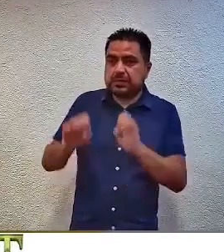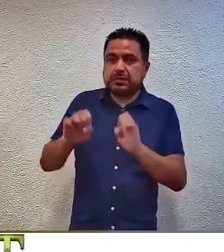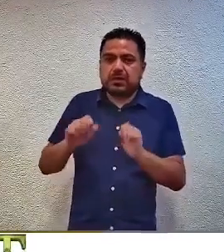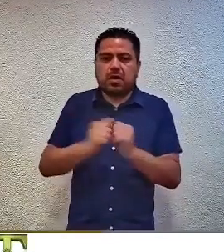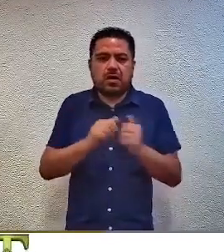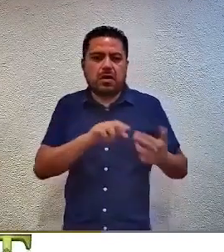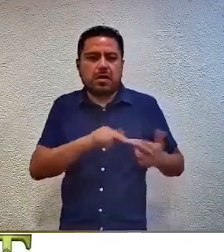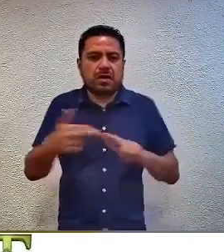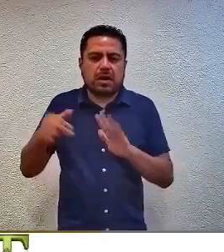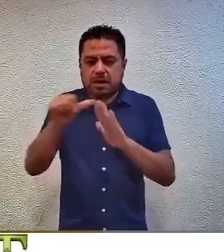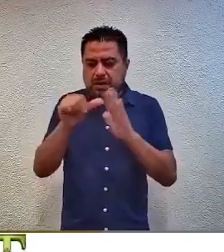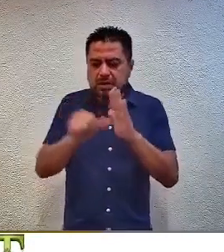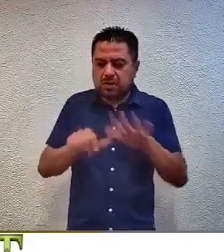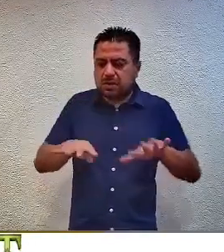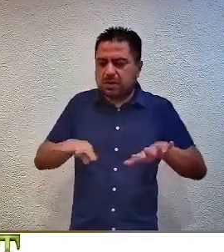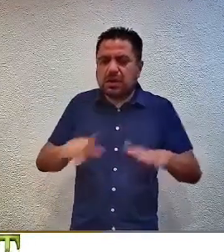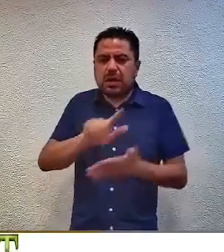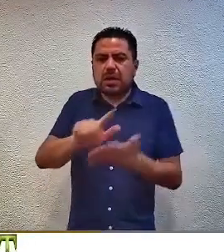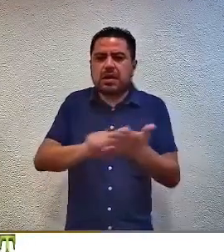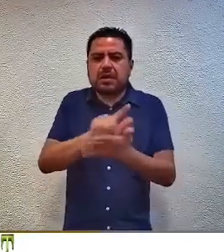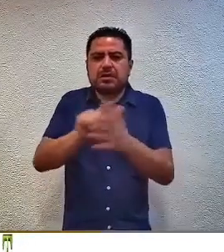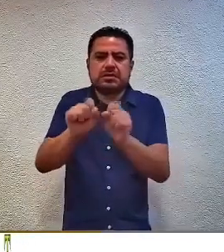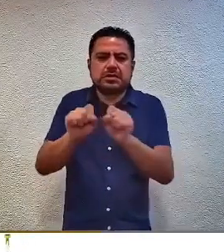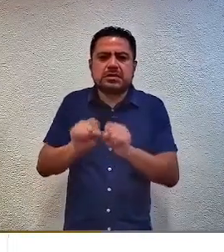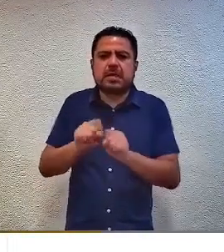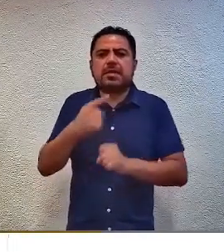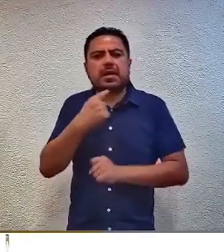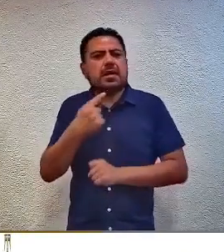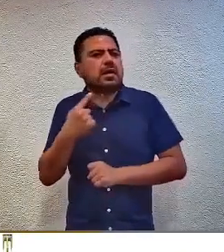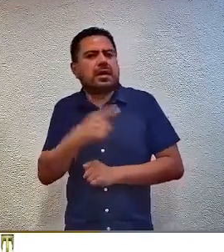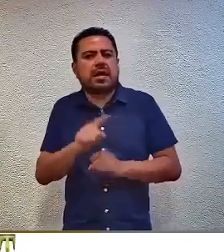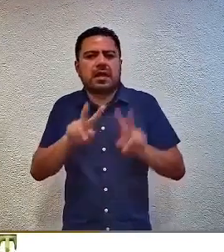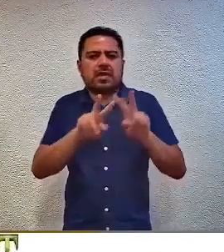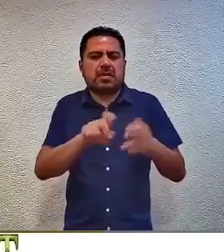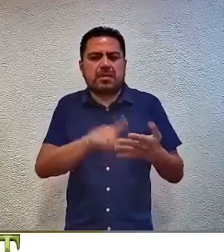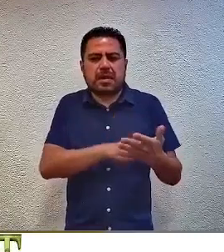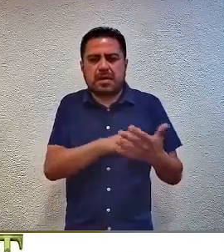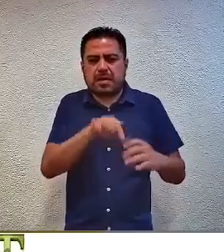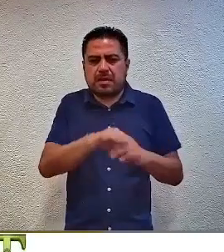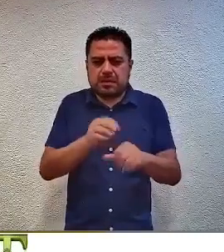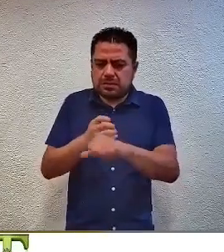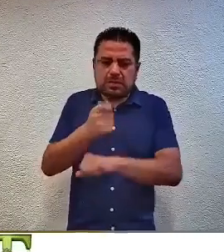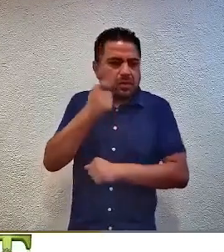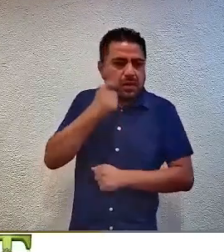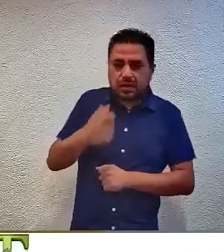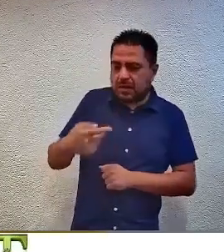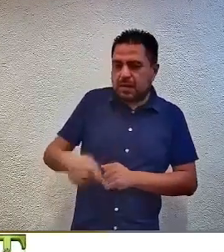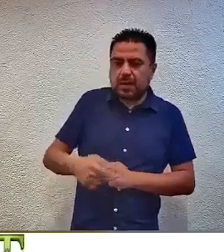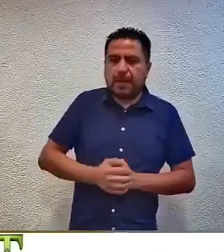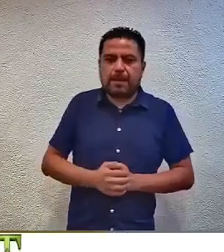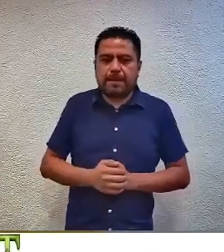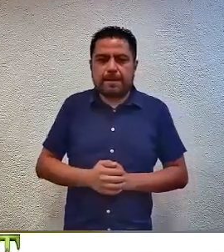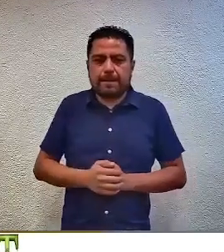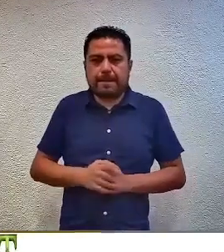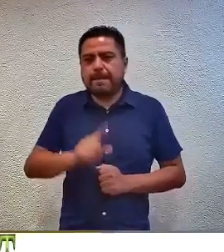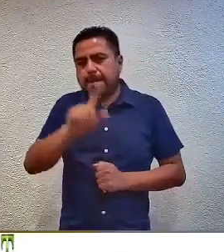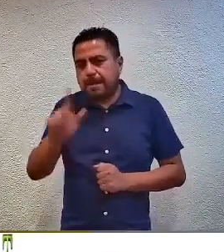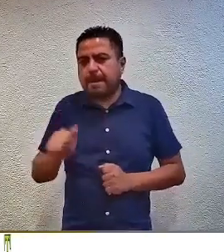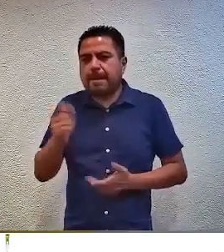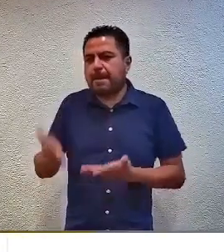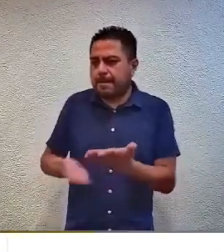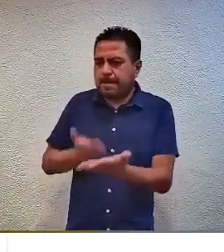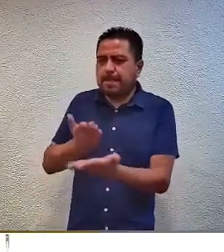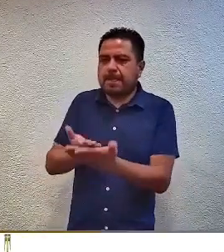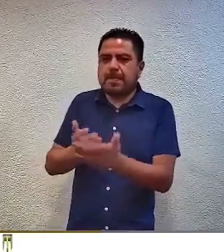relación al artículo 19 de la Ley del Sistema de Medios de Impugnación en materia electoral del Estado de Guerrero. Derivado de lo anterior, se propone el siguiente